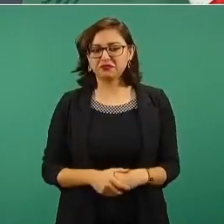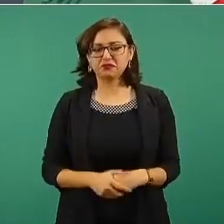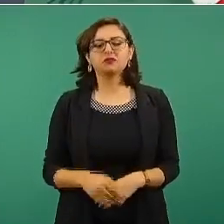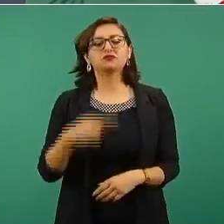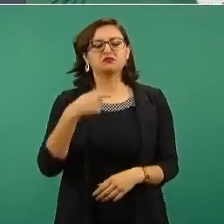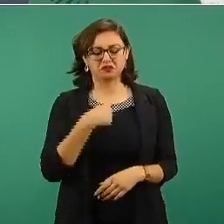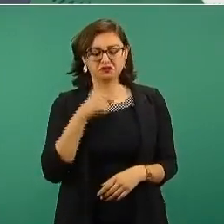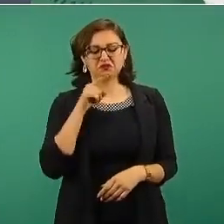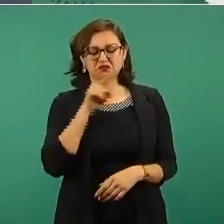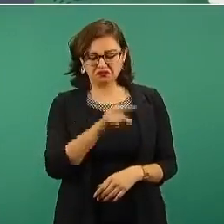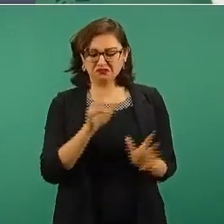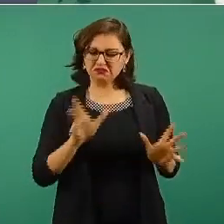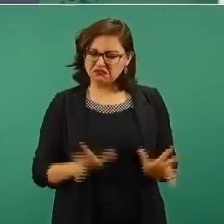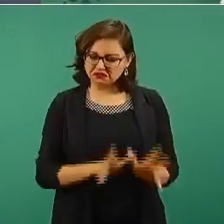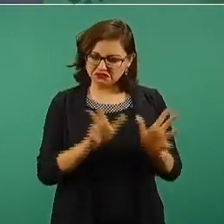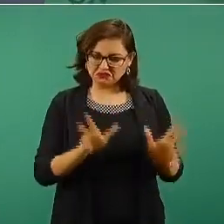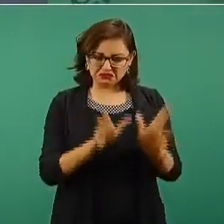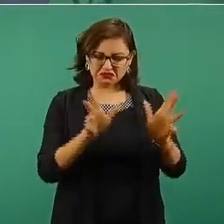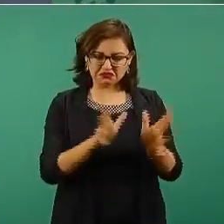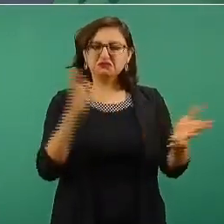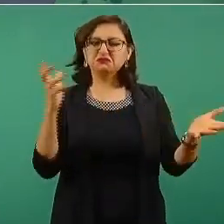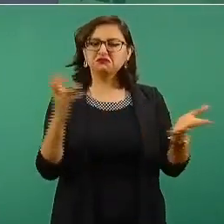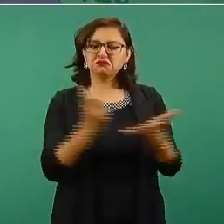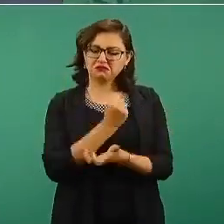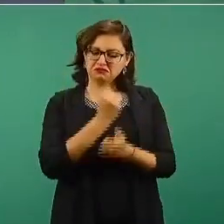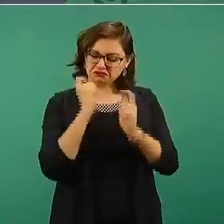Yo te voy a hacer ganar.